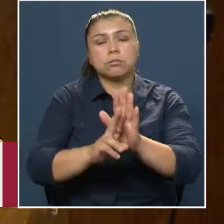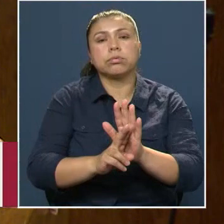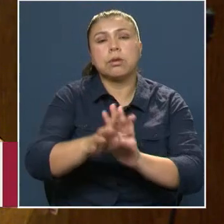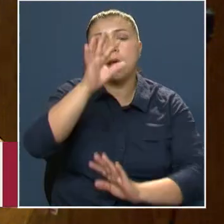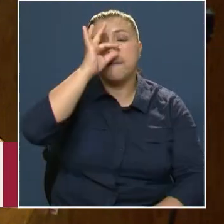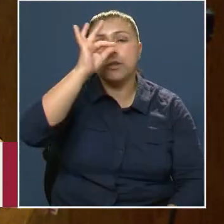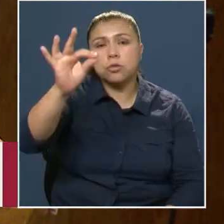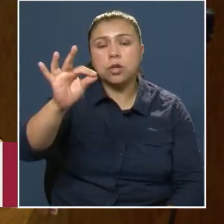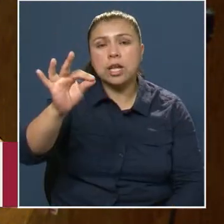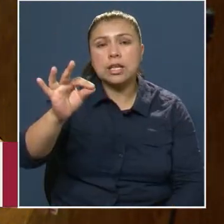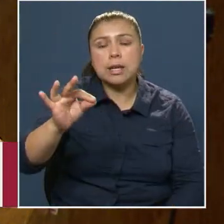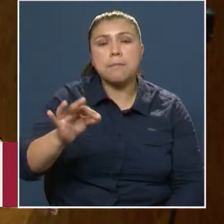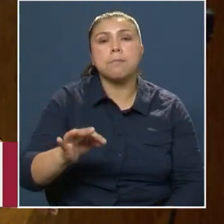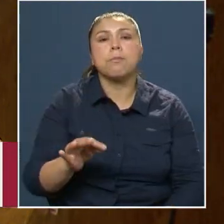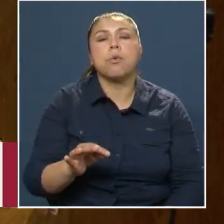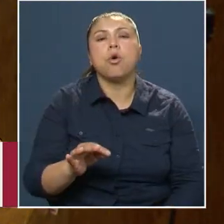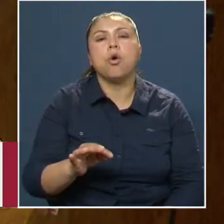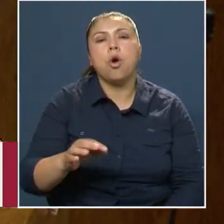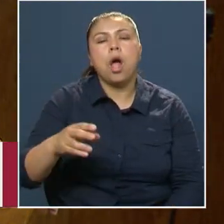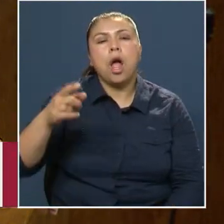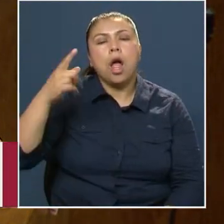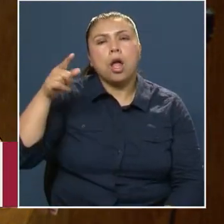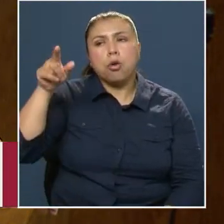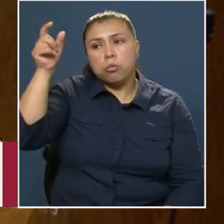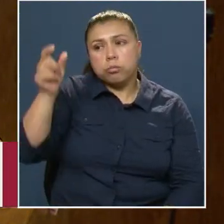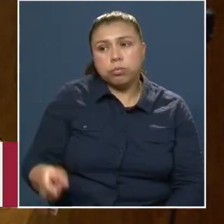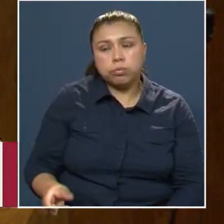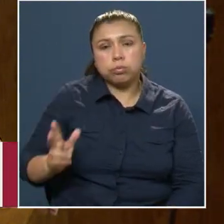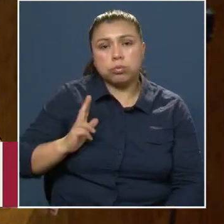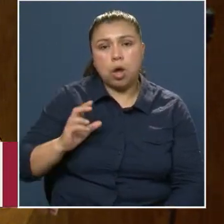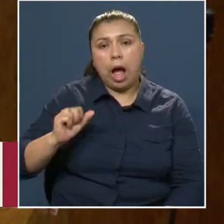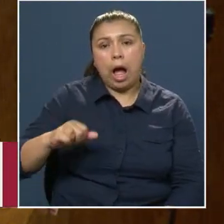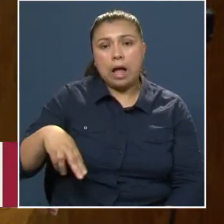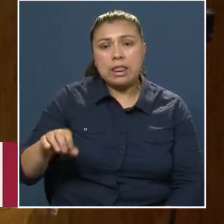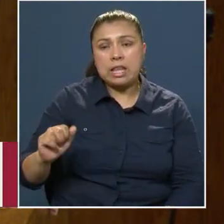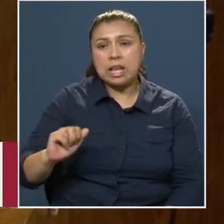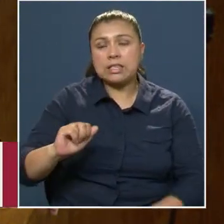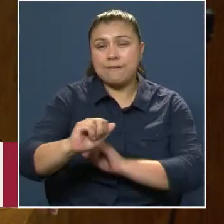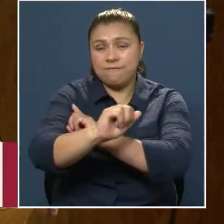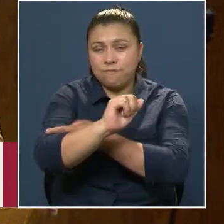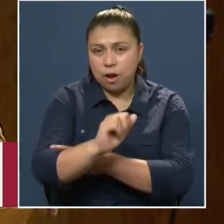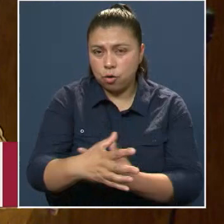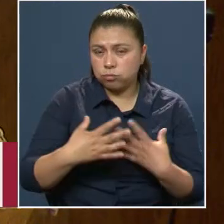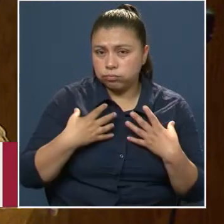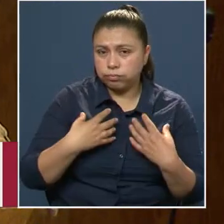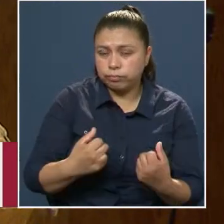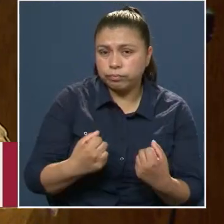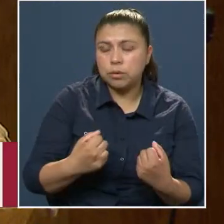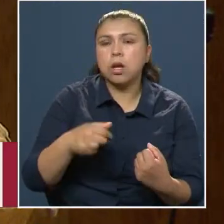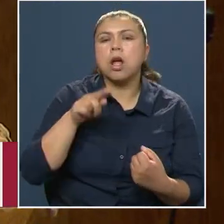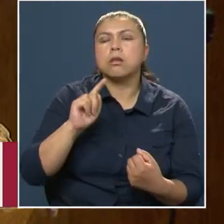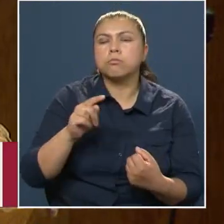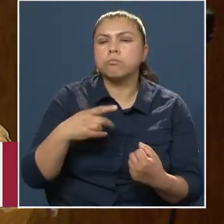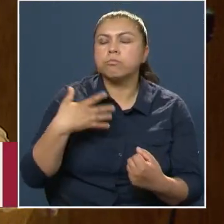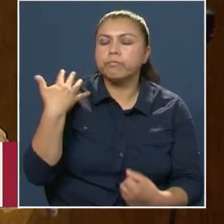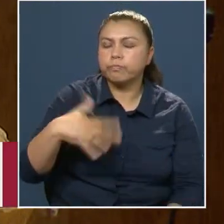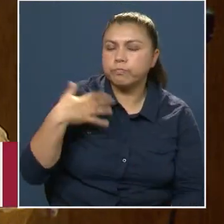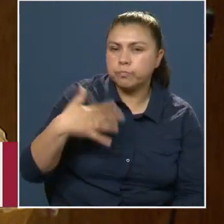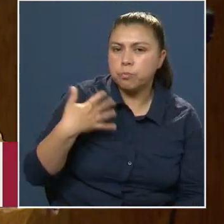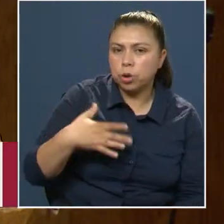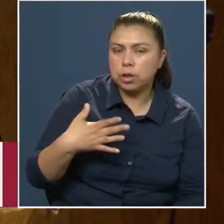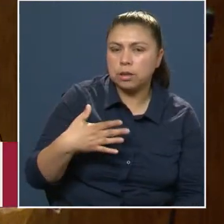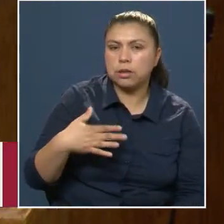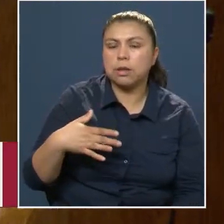pinochetismo, la figura y memoria de don Andrés y su coraje se vuelven absolutamente imprescindibles.